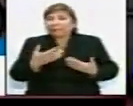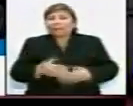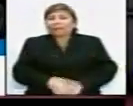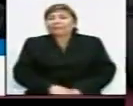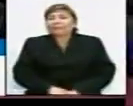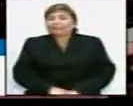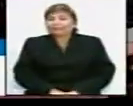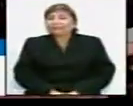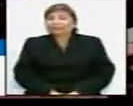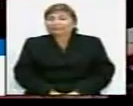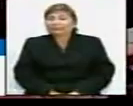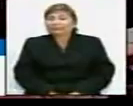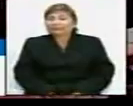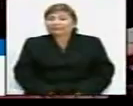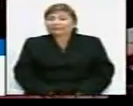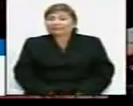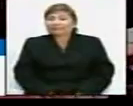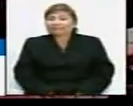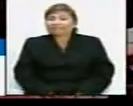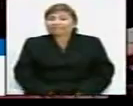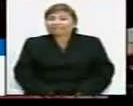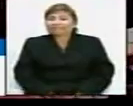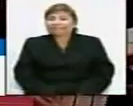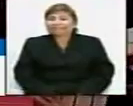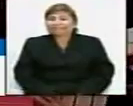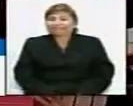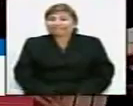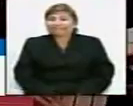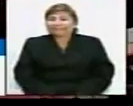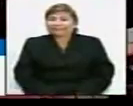convenientes. Muchas gracias, señora presidenta.